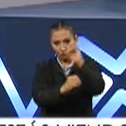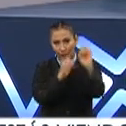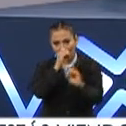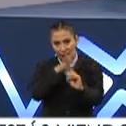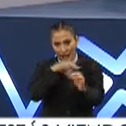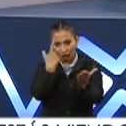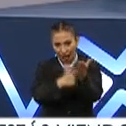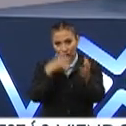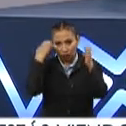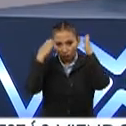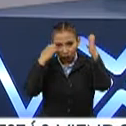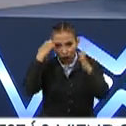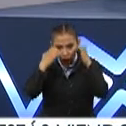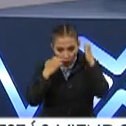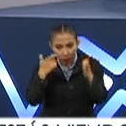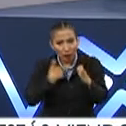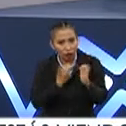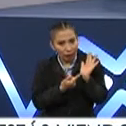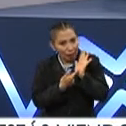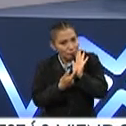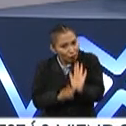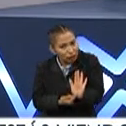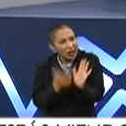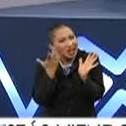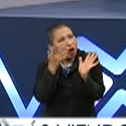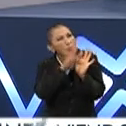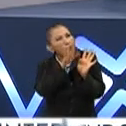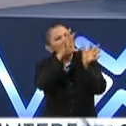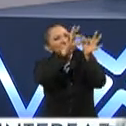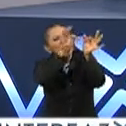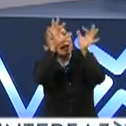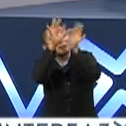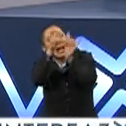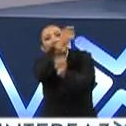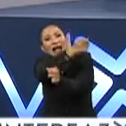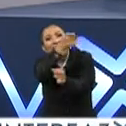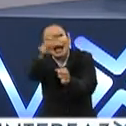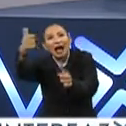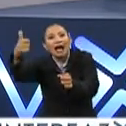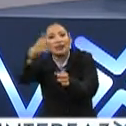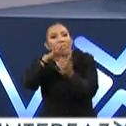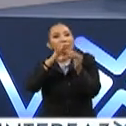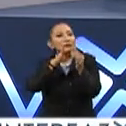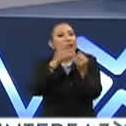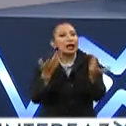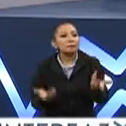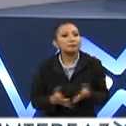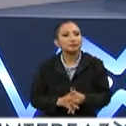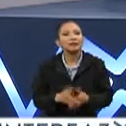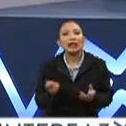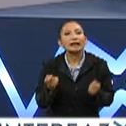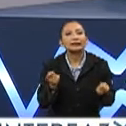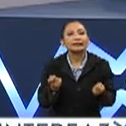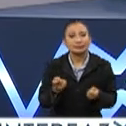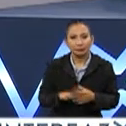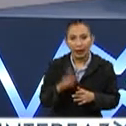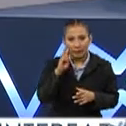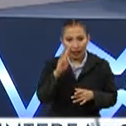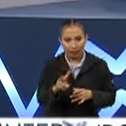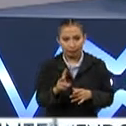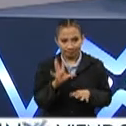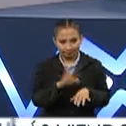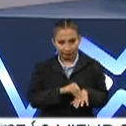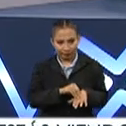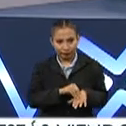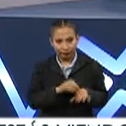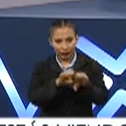se encuentran en esta exposición y pues me gustaría que fuéramos de la mano para que nos pudieras ir platicando de qué se trata. Vamos a verlas, si me